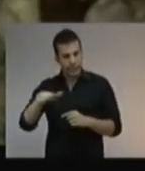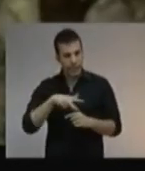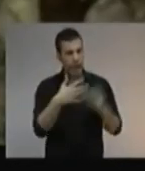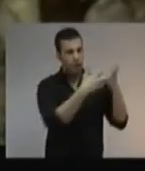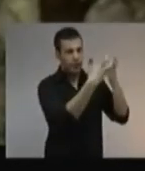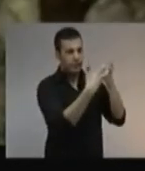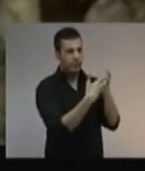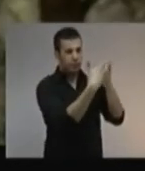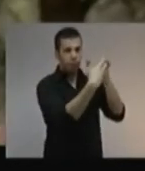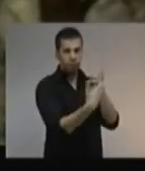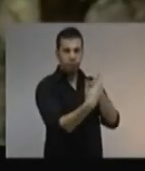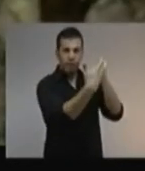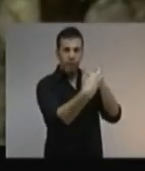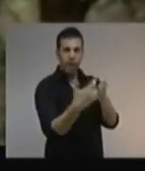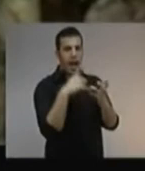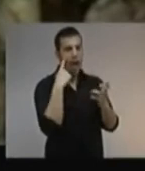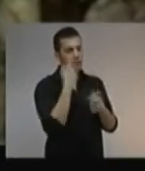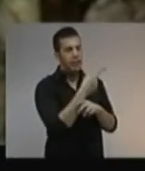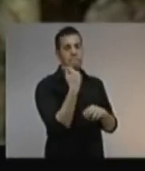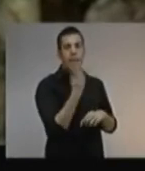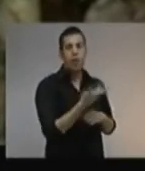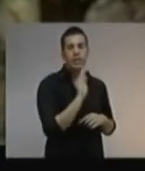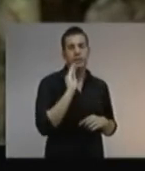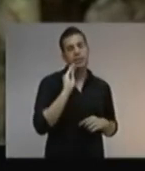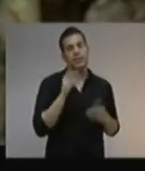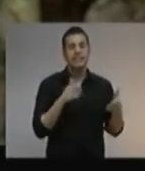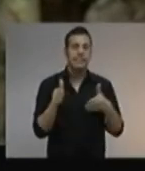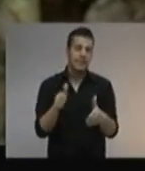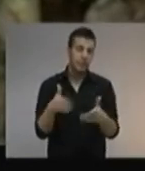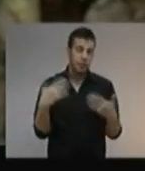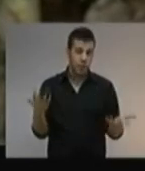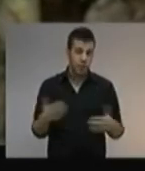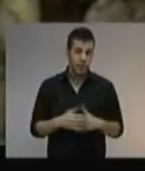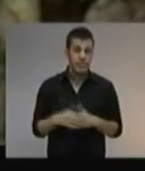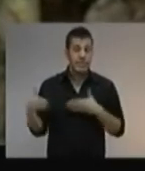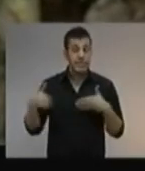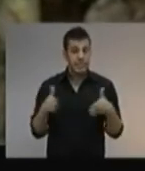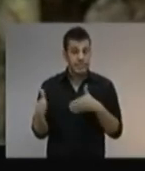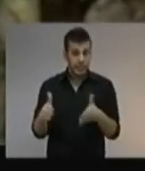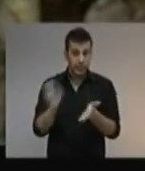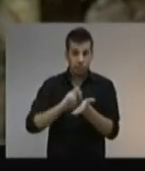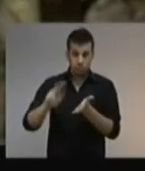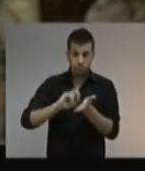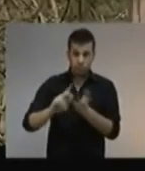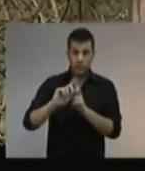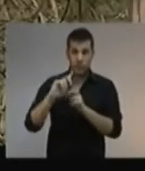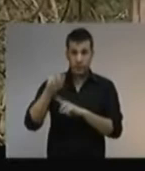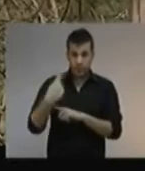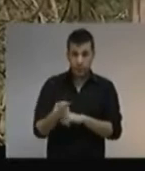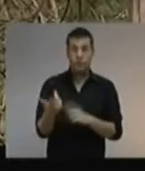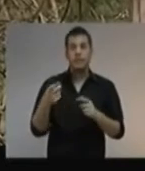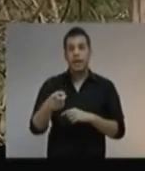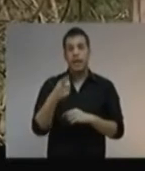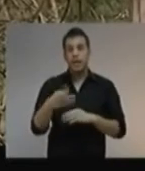castellano, de lo que es el sendero y los valores que tiene. Luego, a medida que vamos recorriendo el sendero, vamos encontrando unas lamas, unos